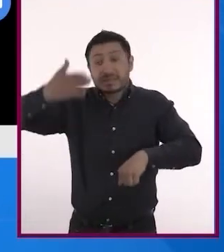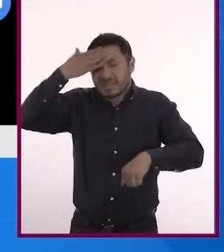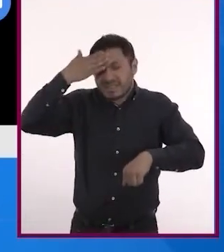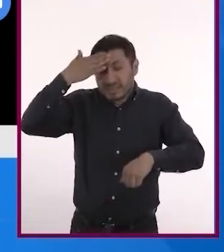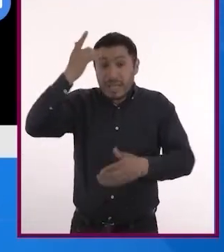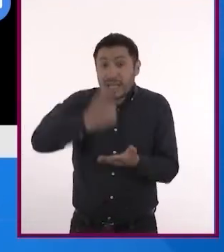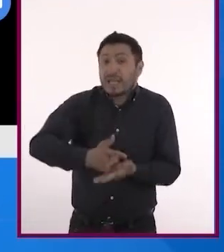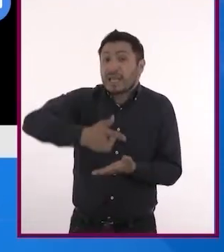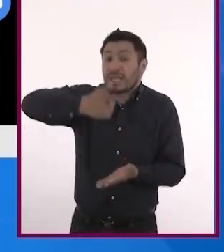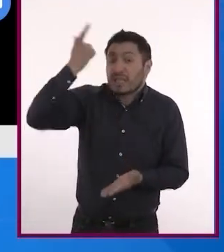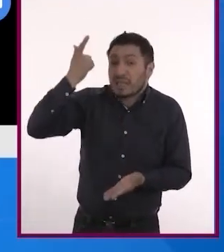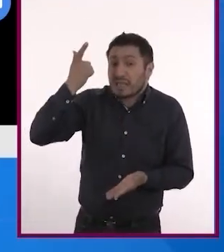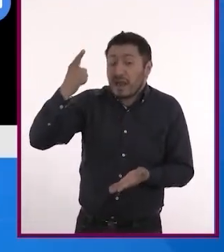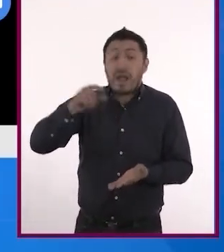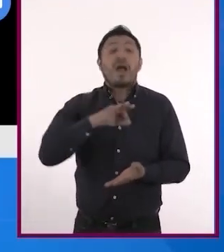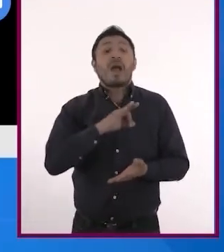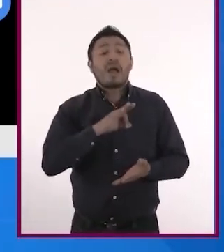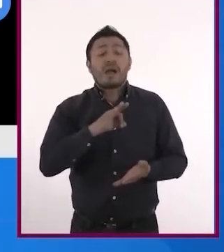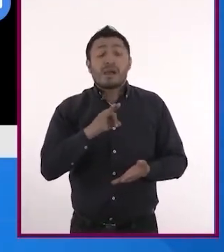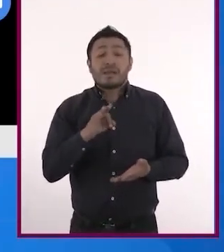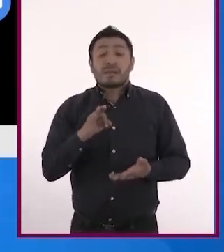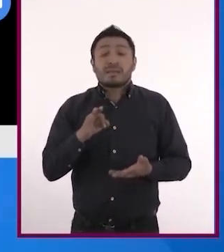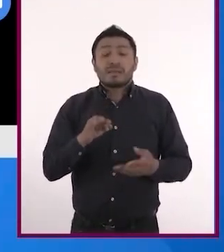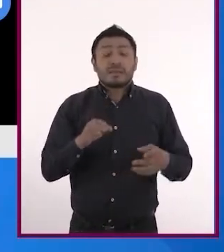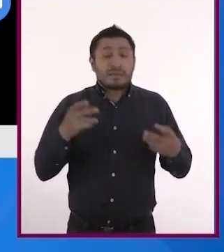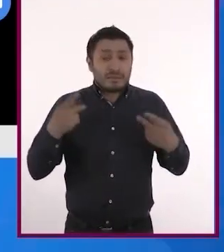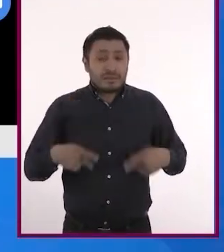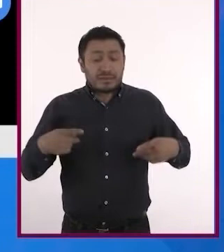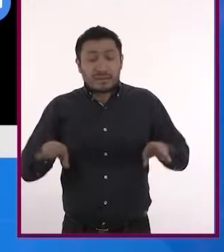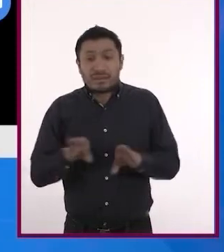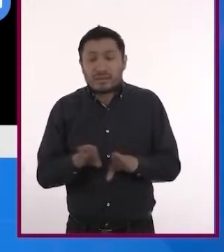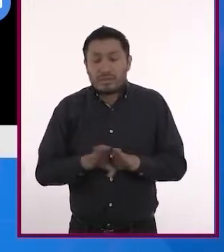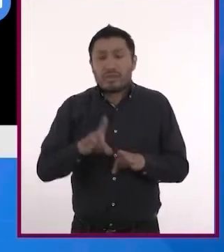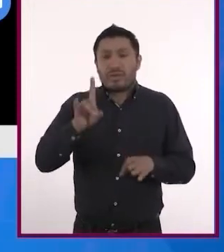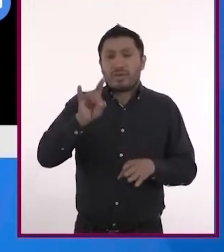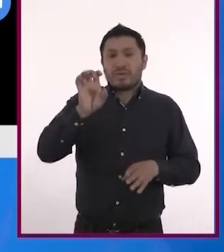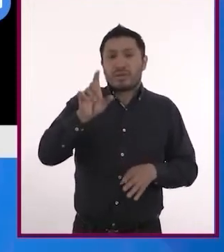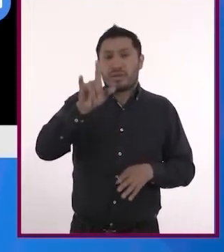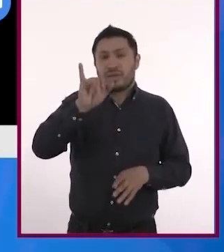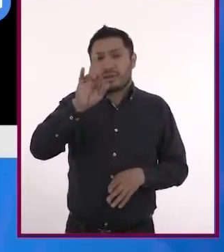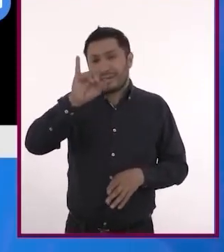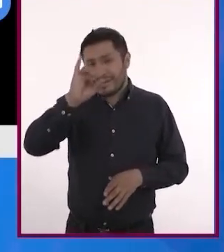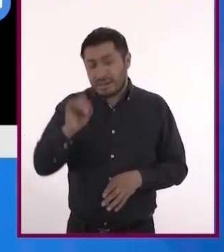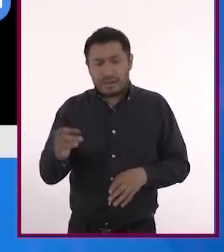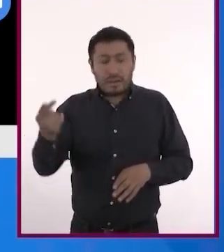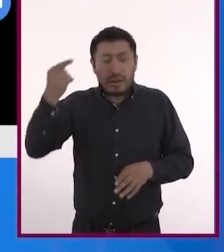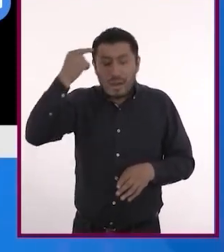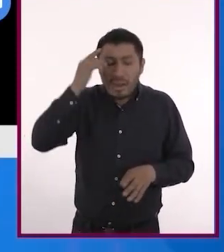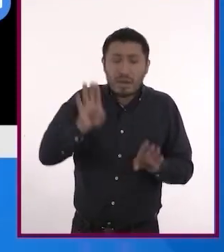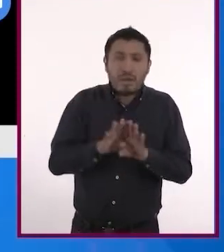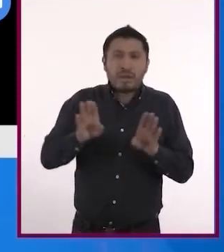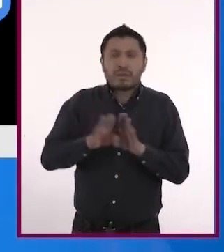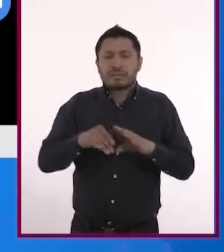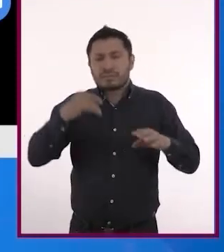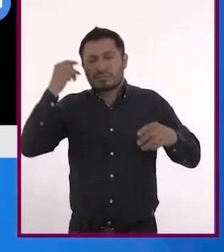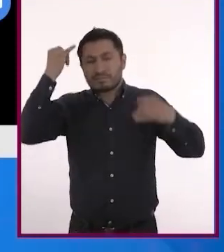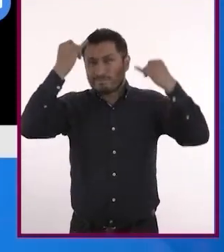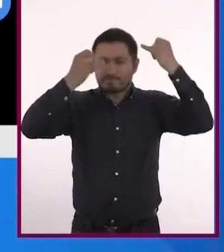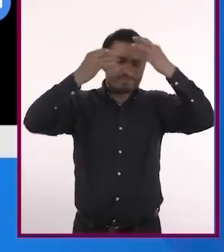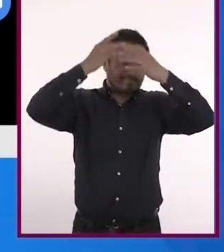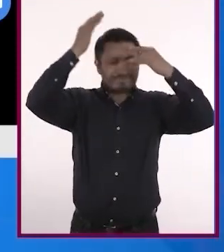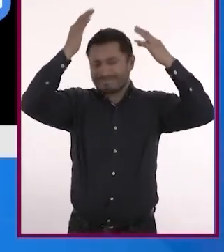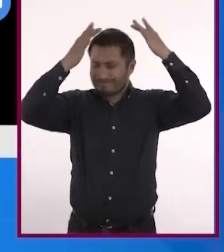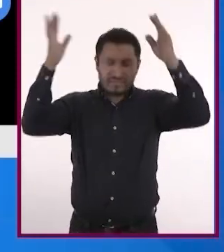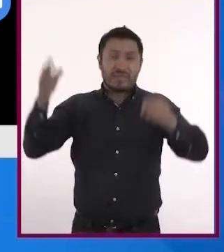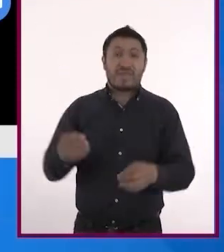mentales graves, que pueden atravesar por periodos delirantes, donde están despegados o despegadas de